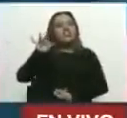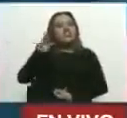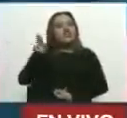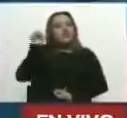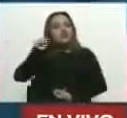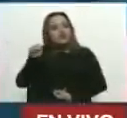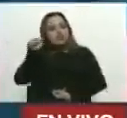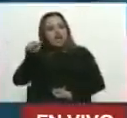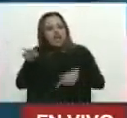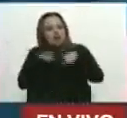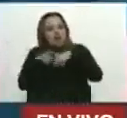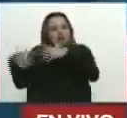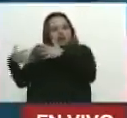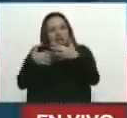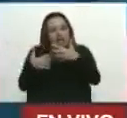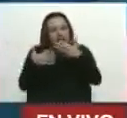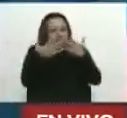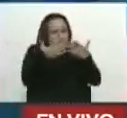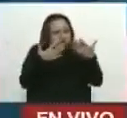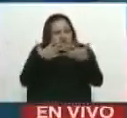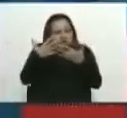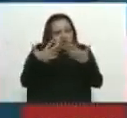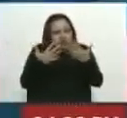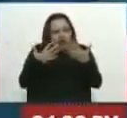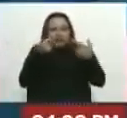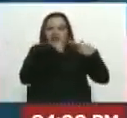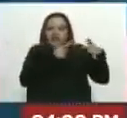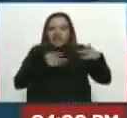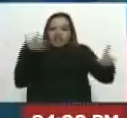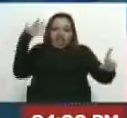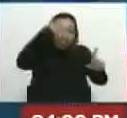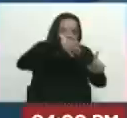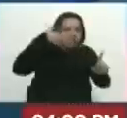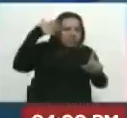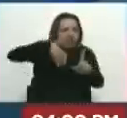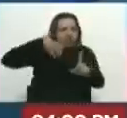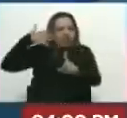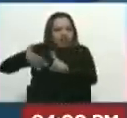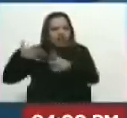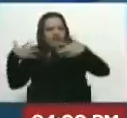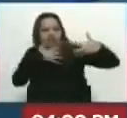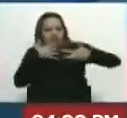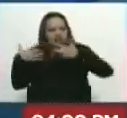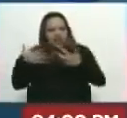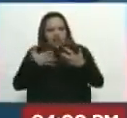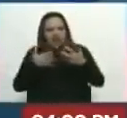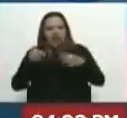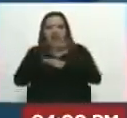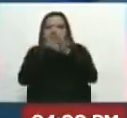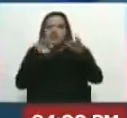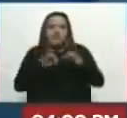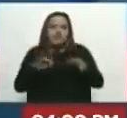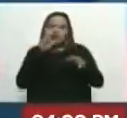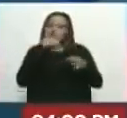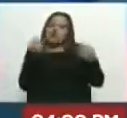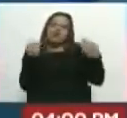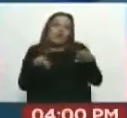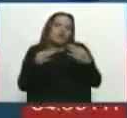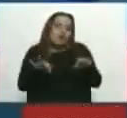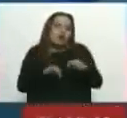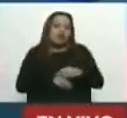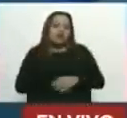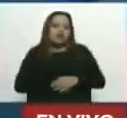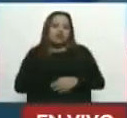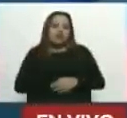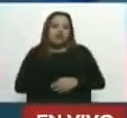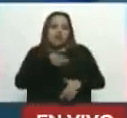como una guerra multidimensional y multiforme, de carácter no convencional,